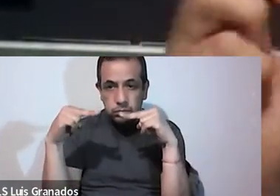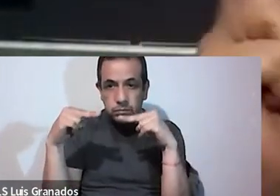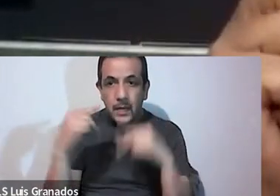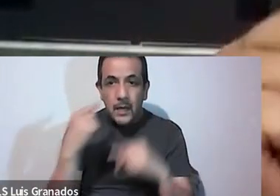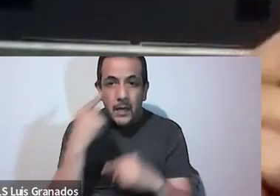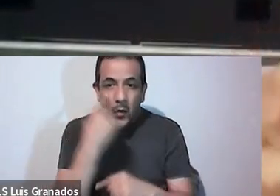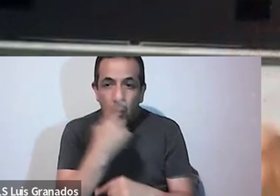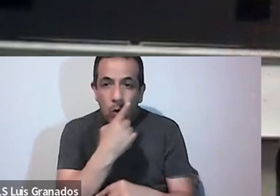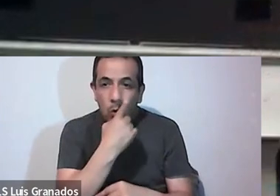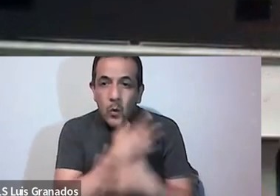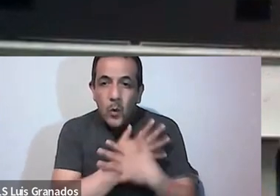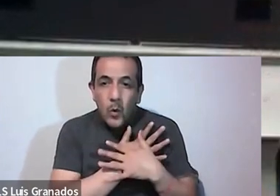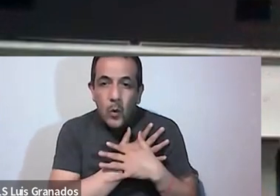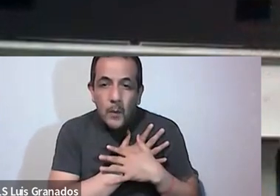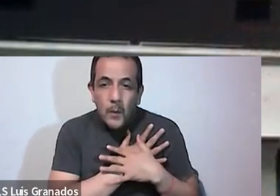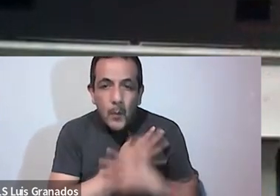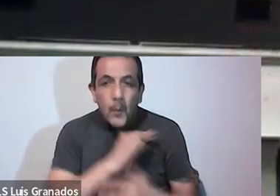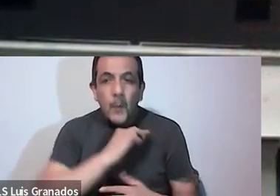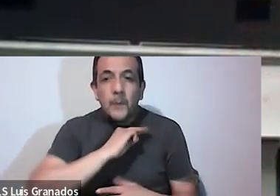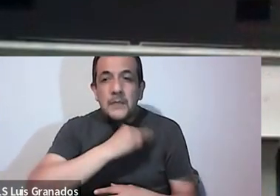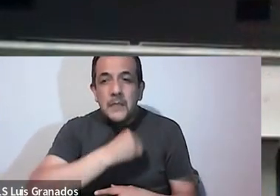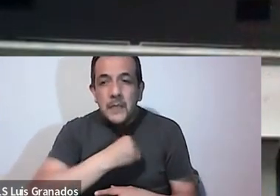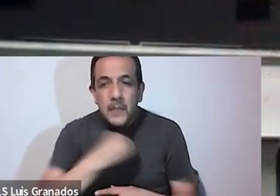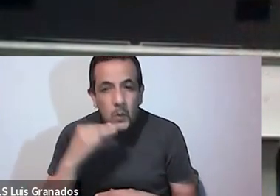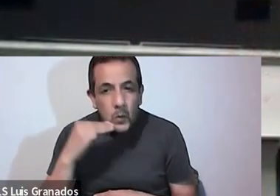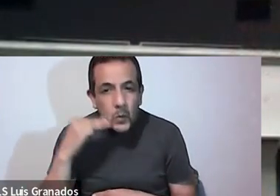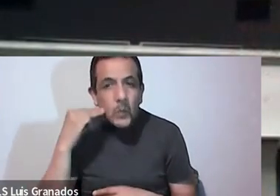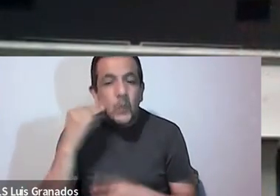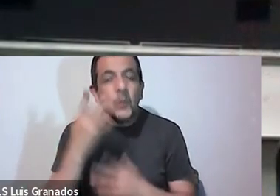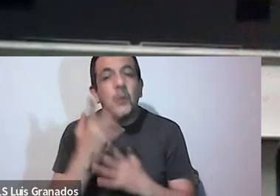misericordia, llena de amor, te pregunta,